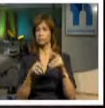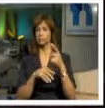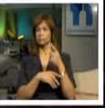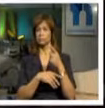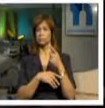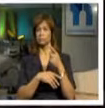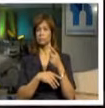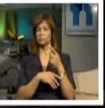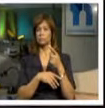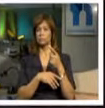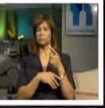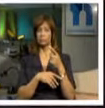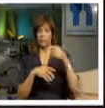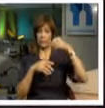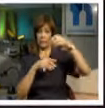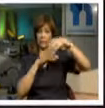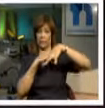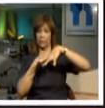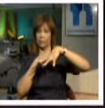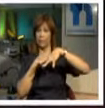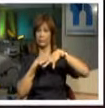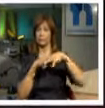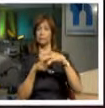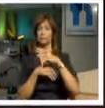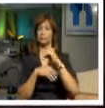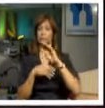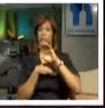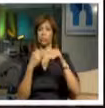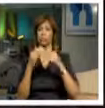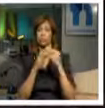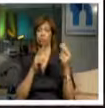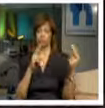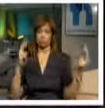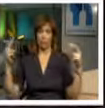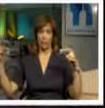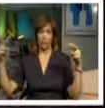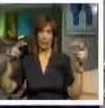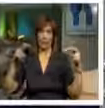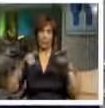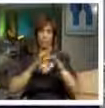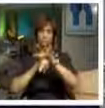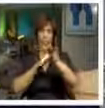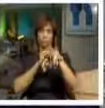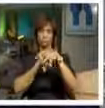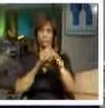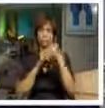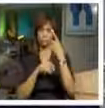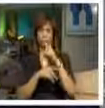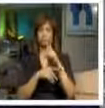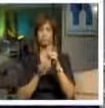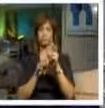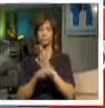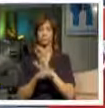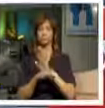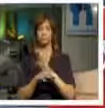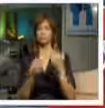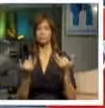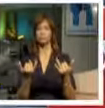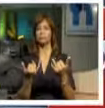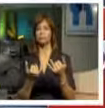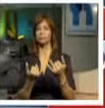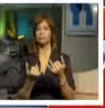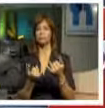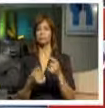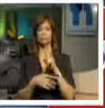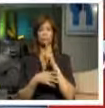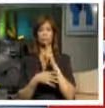arriba desde el aire acondicionado y en todas las posiciones decir que es impresionante una película que usted lo tomo o eso fue